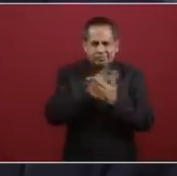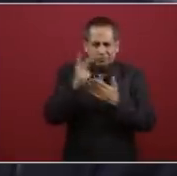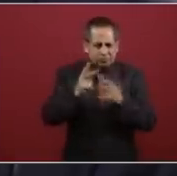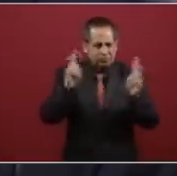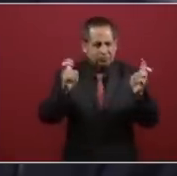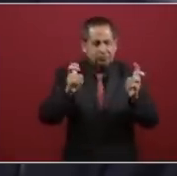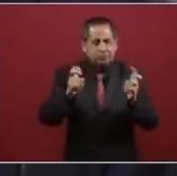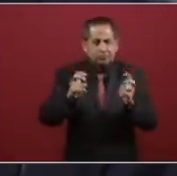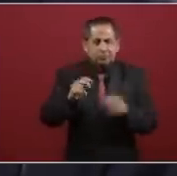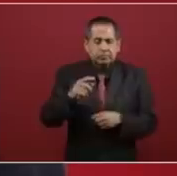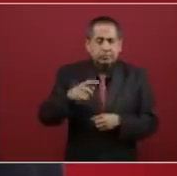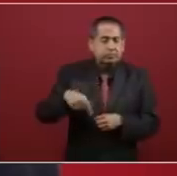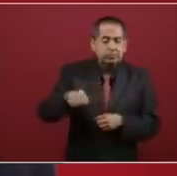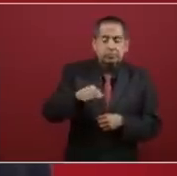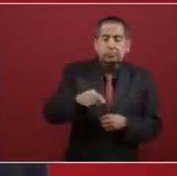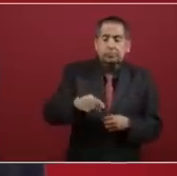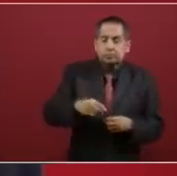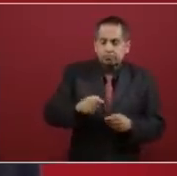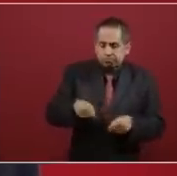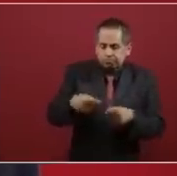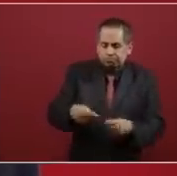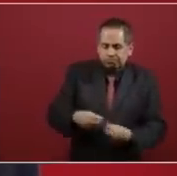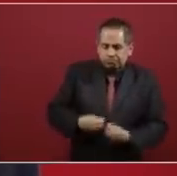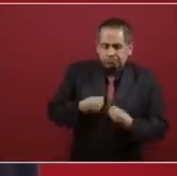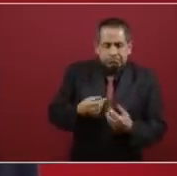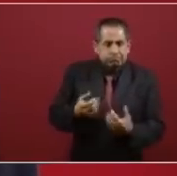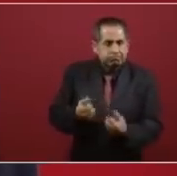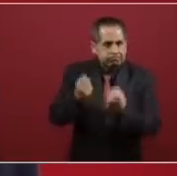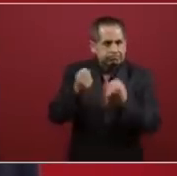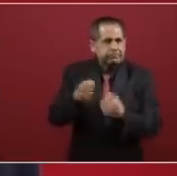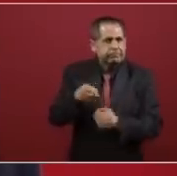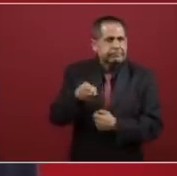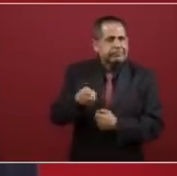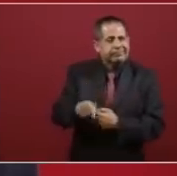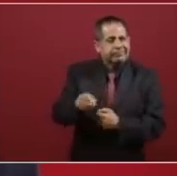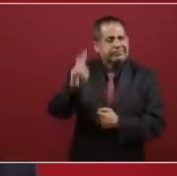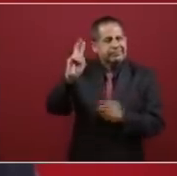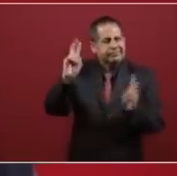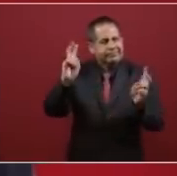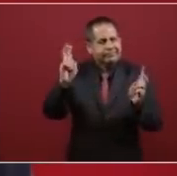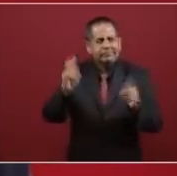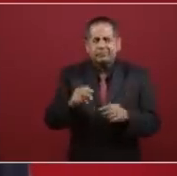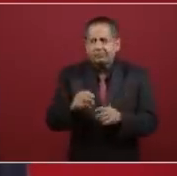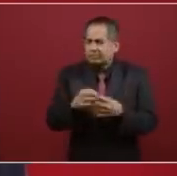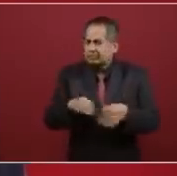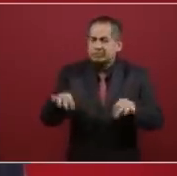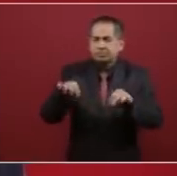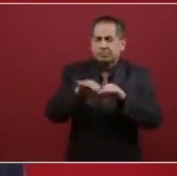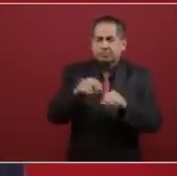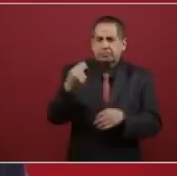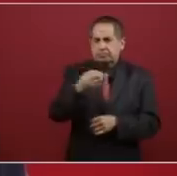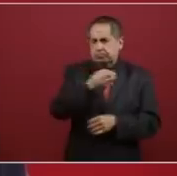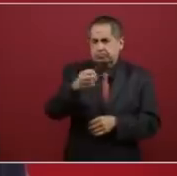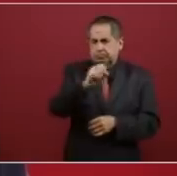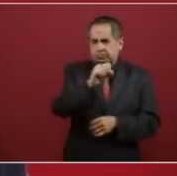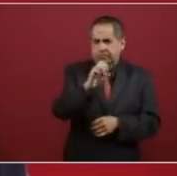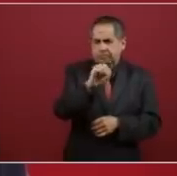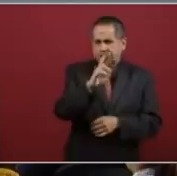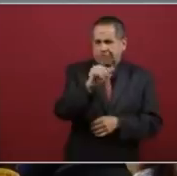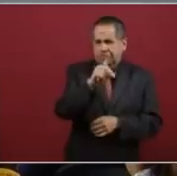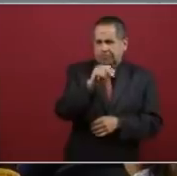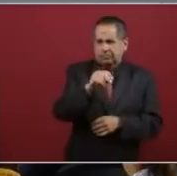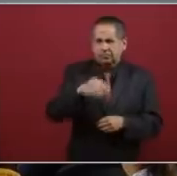uno de los programas más importantes que se están llevando a cabo.